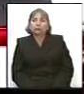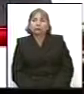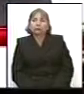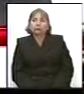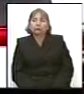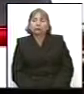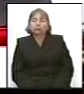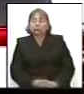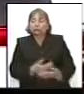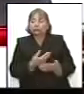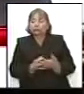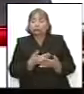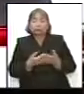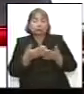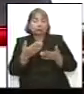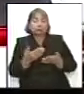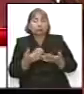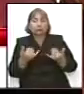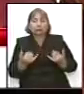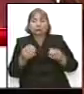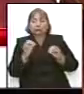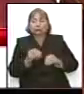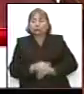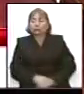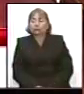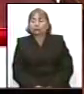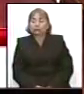Vamos a proceder a cerrar la asistencia.